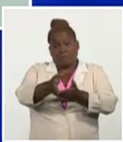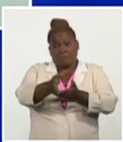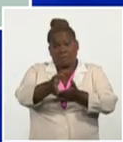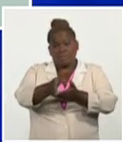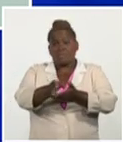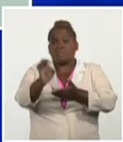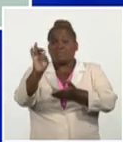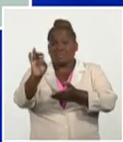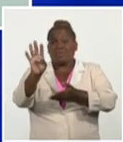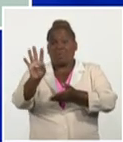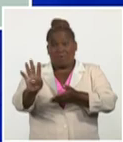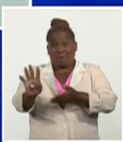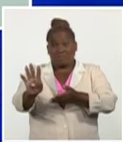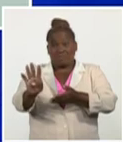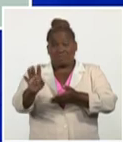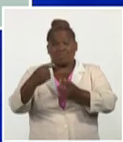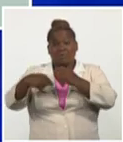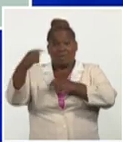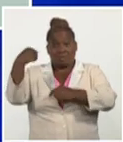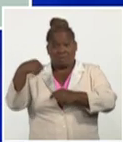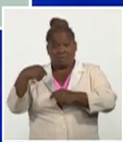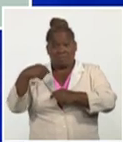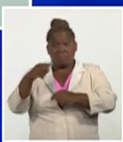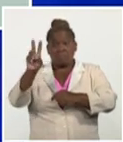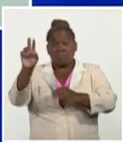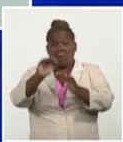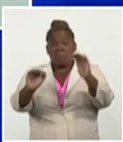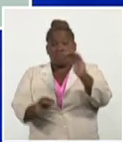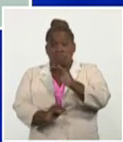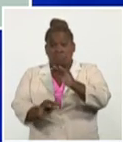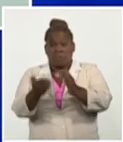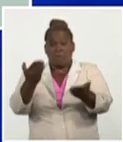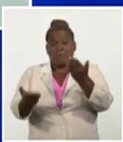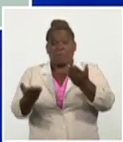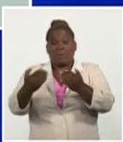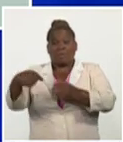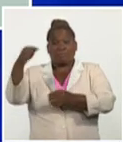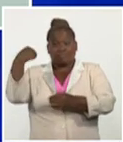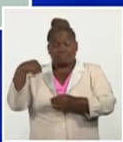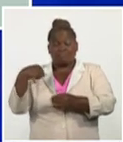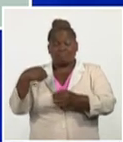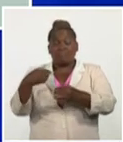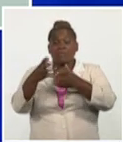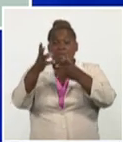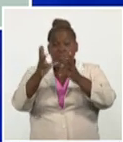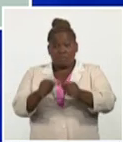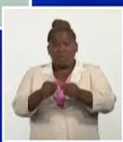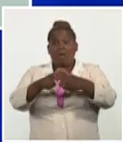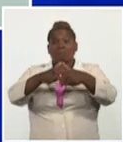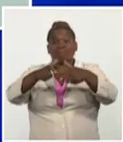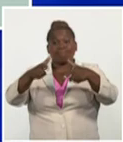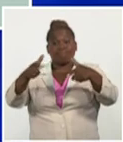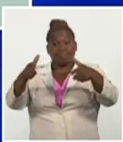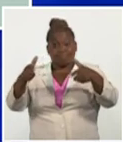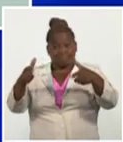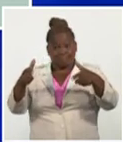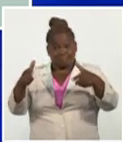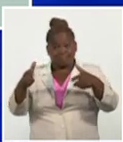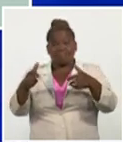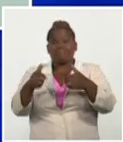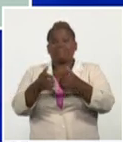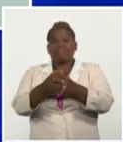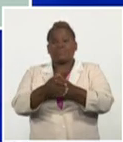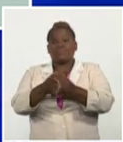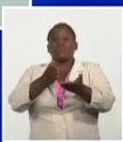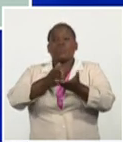ayer, 2 menos que el día anterior, pero una cifra muy elevada para este territorio, que sigue